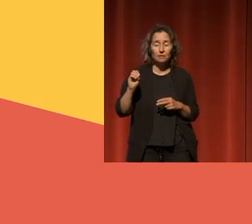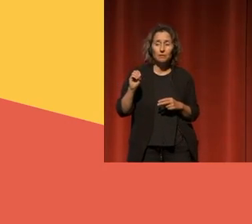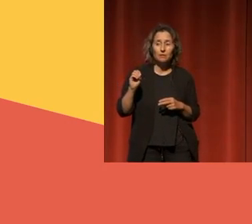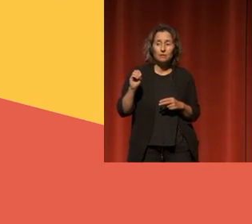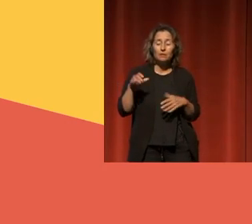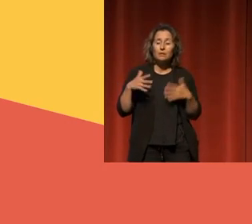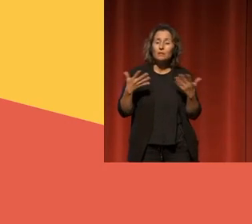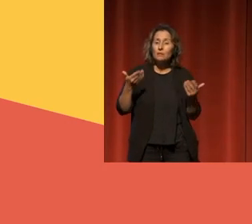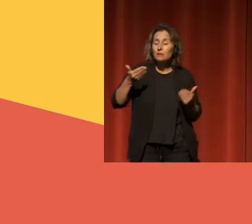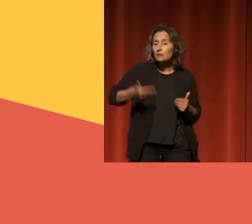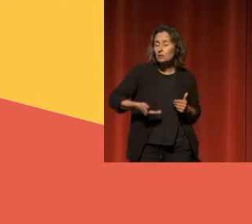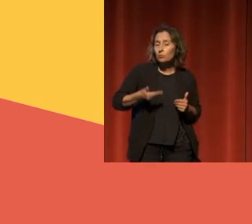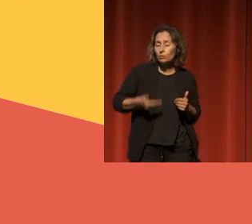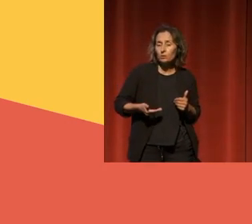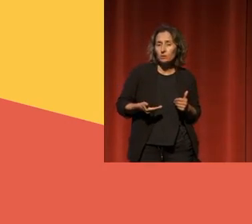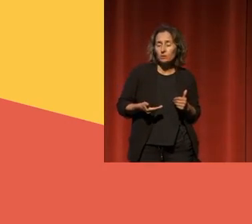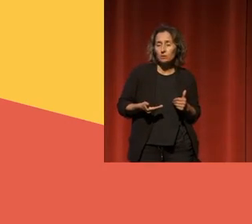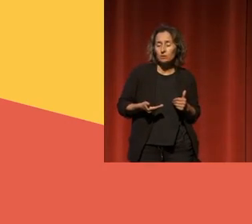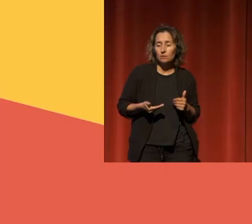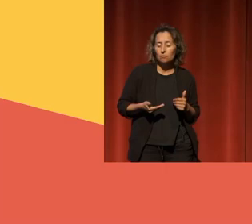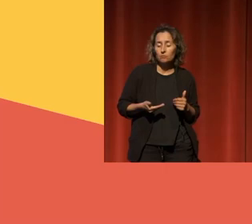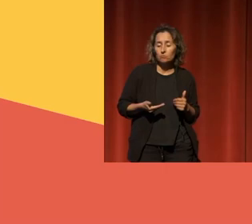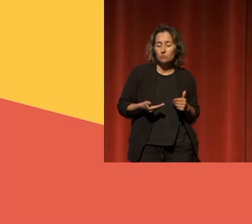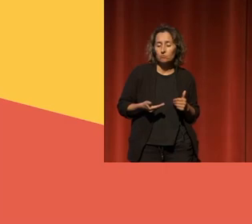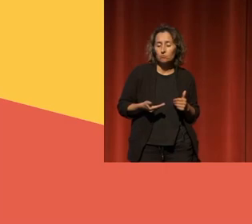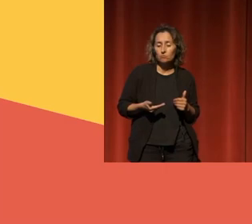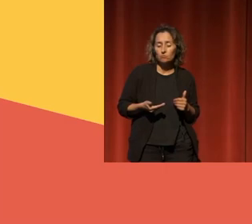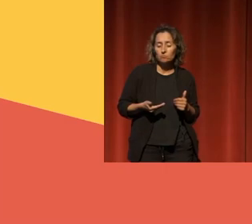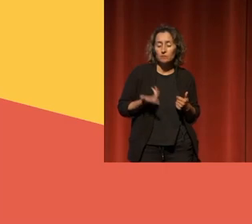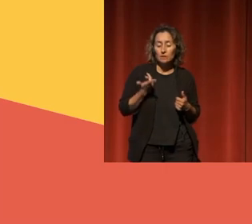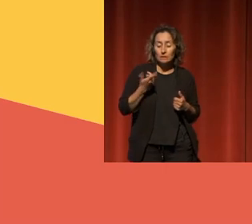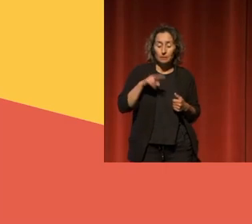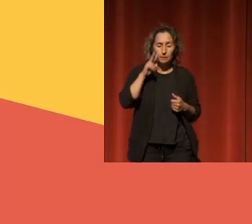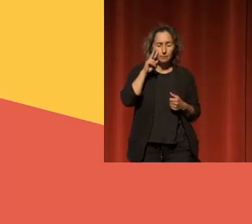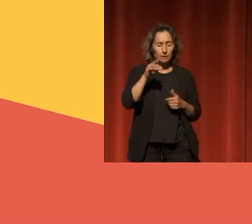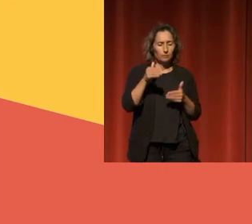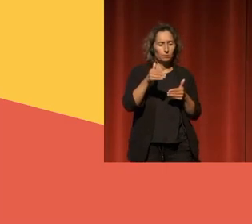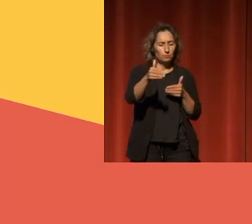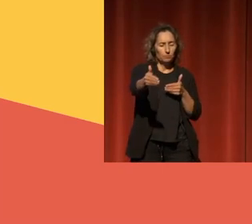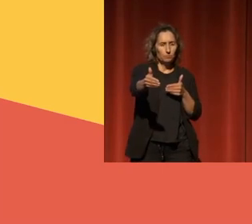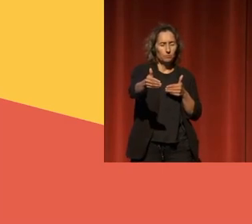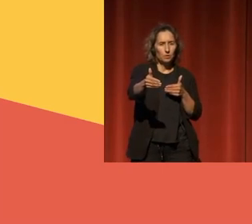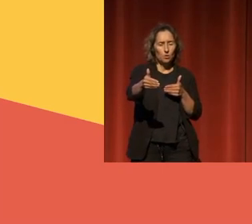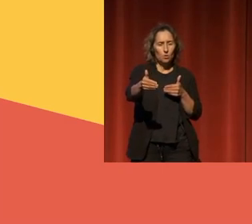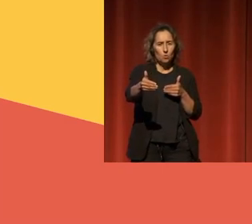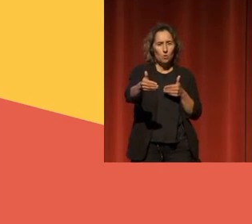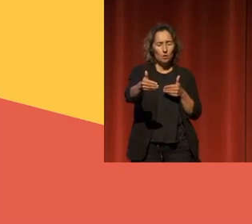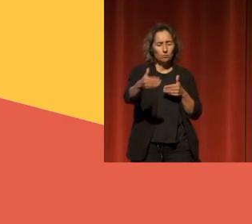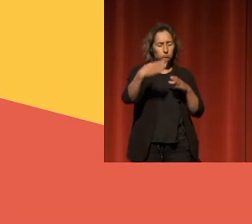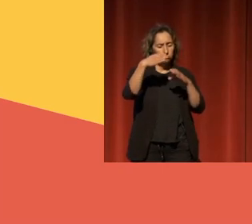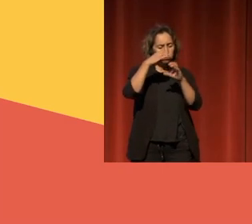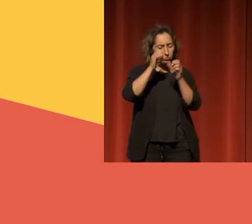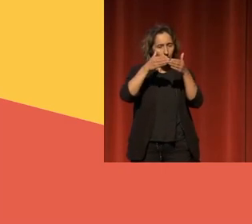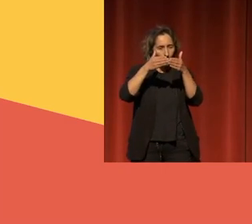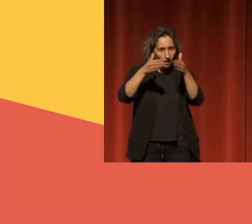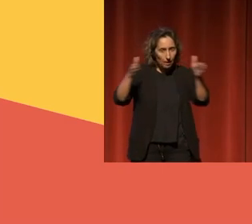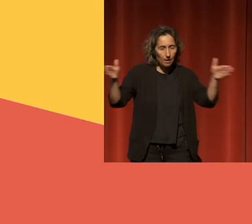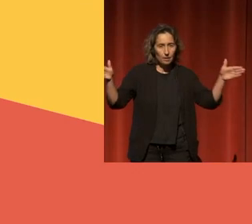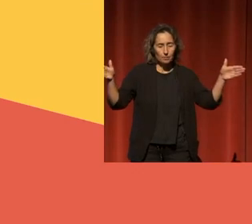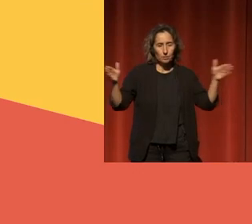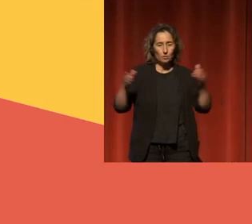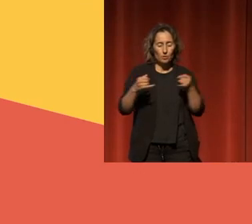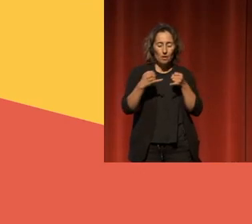creo que es importante también tener eh en perspectiva un espectro más amplio con una serie de ejes